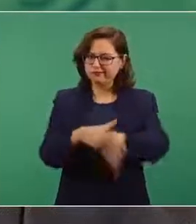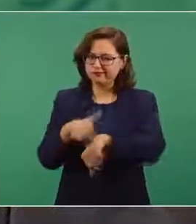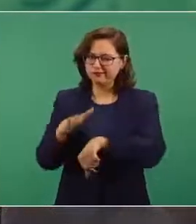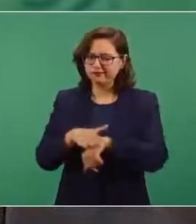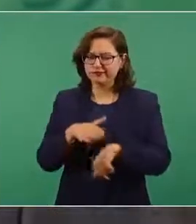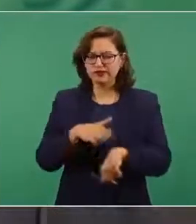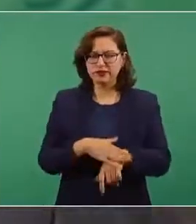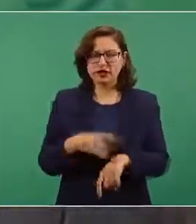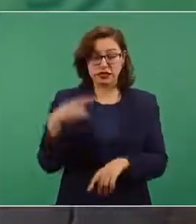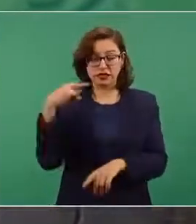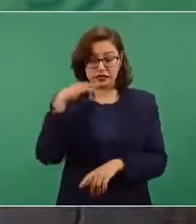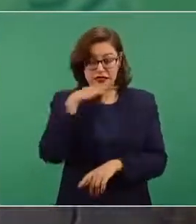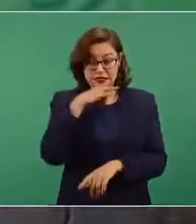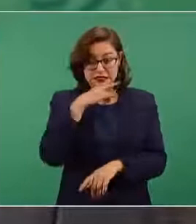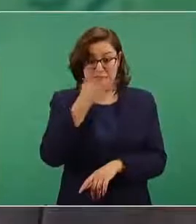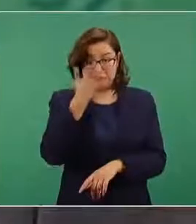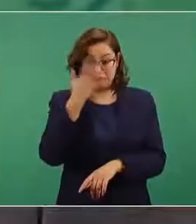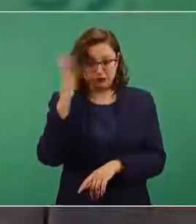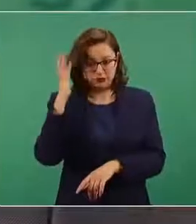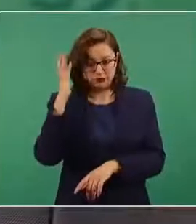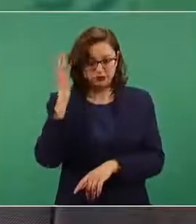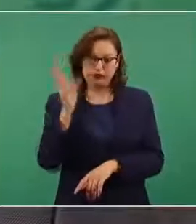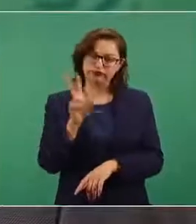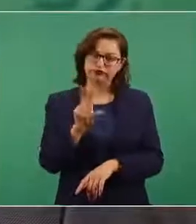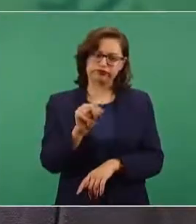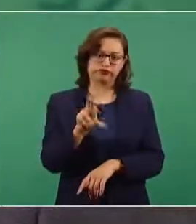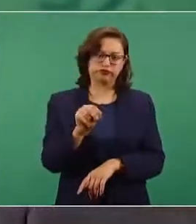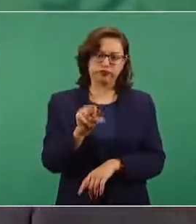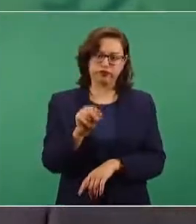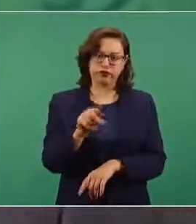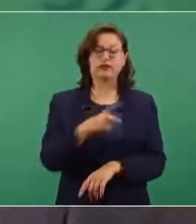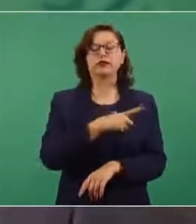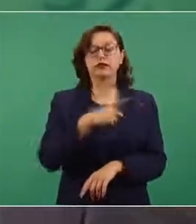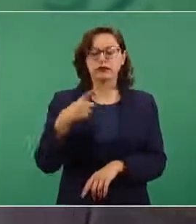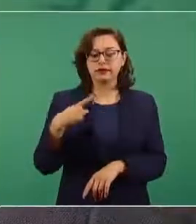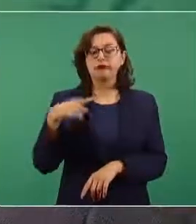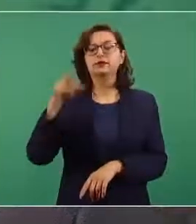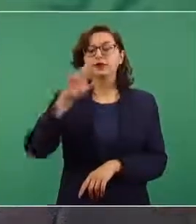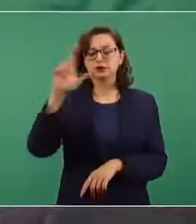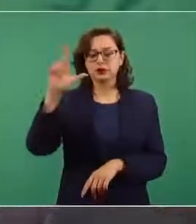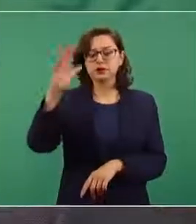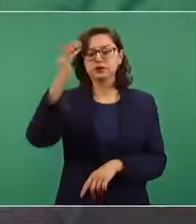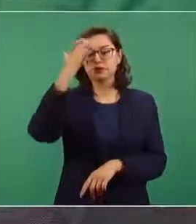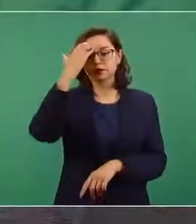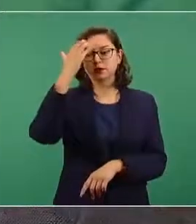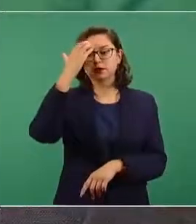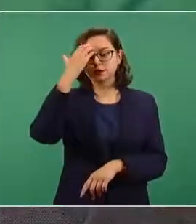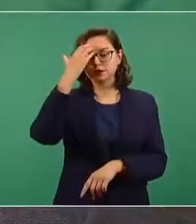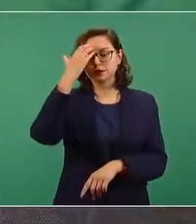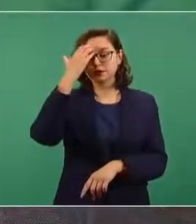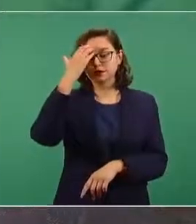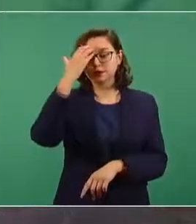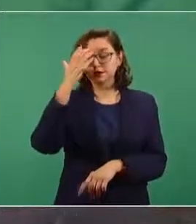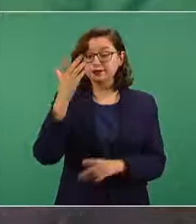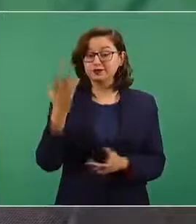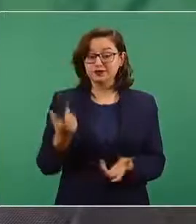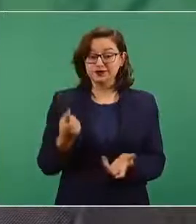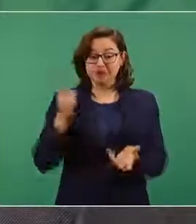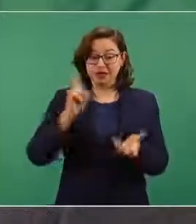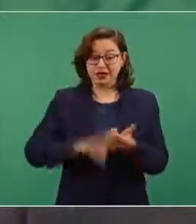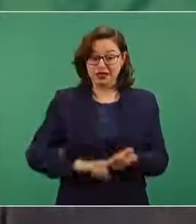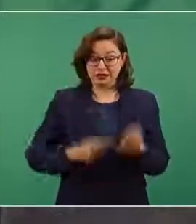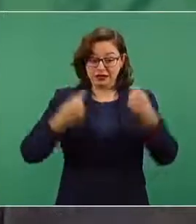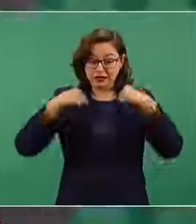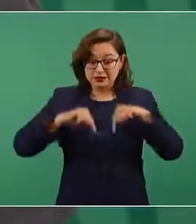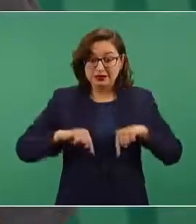sino reconocer de que todavía no nos quitamos